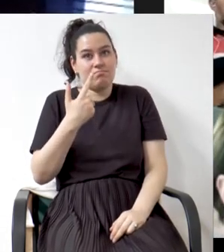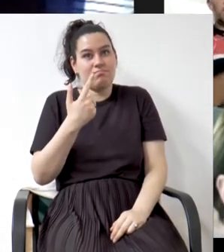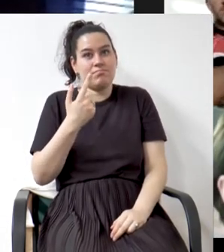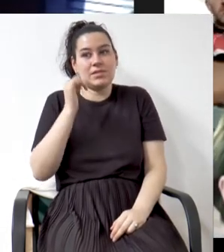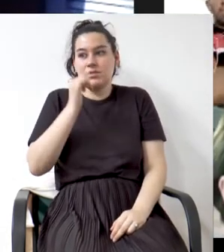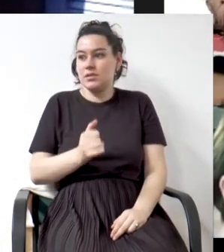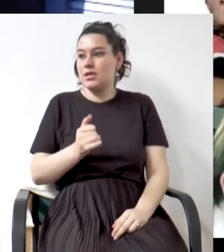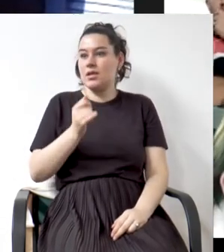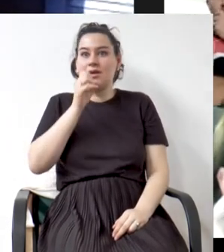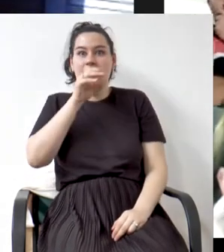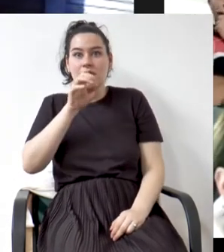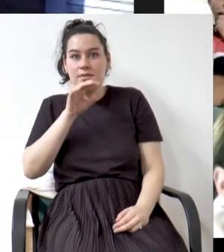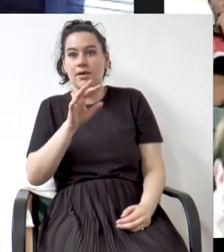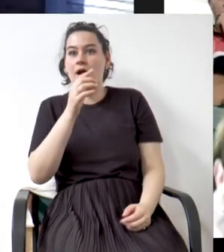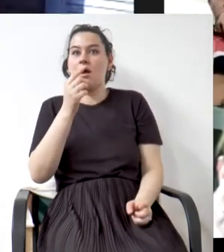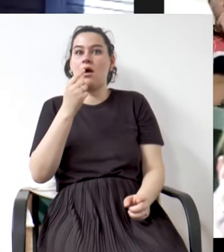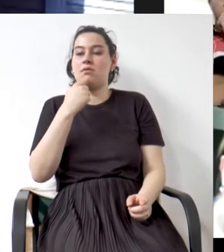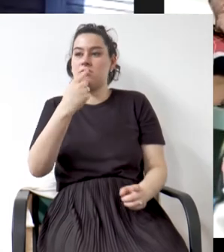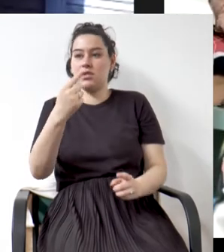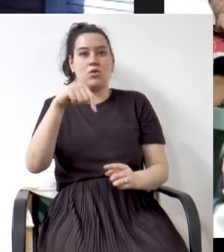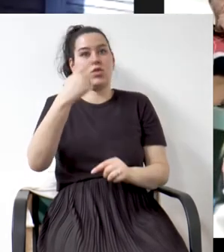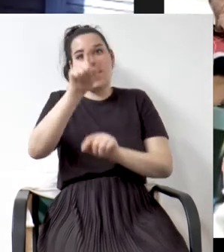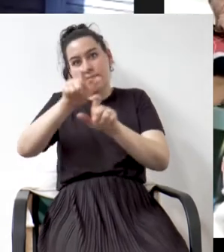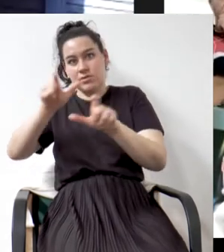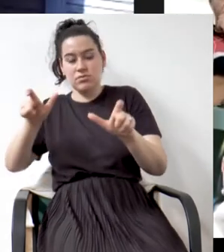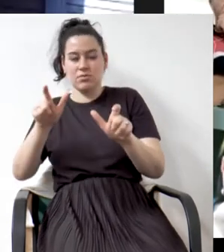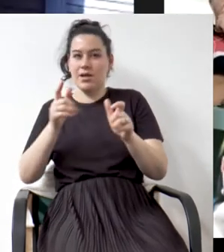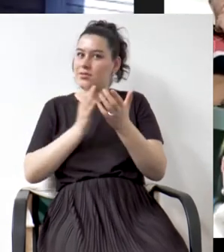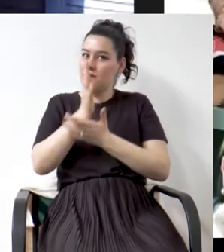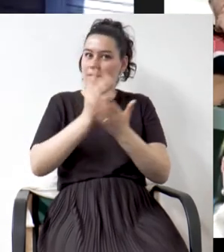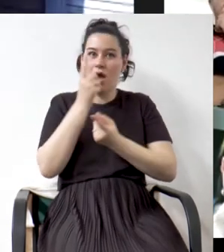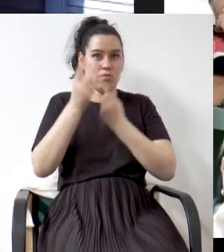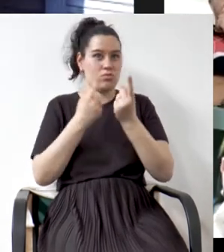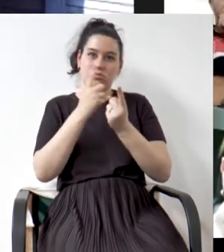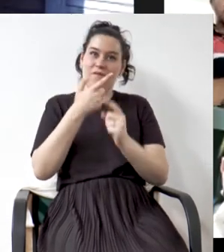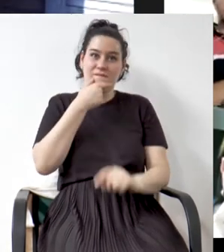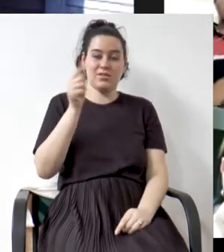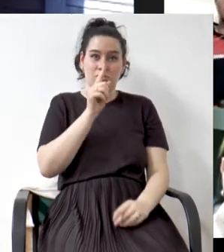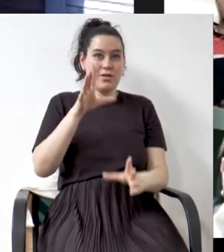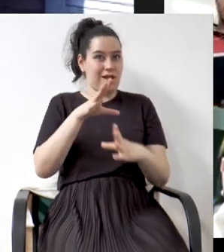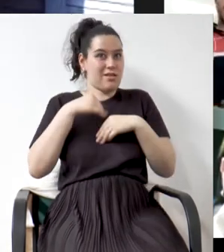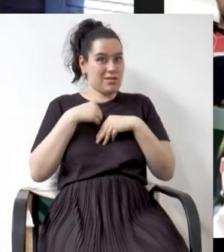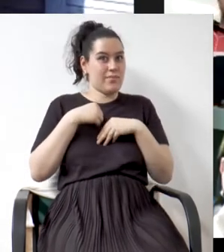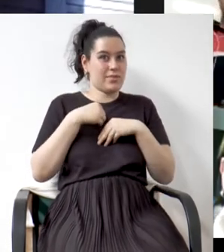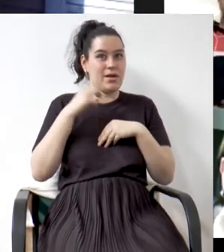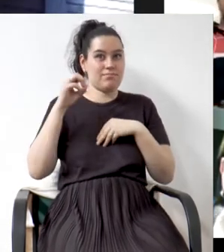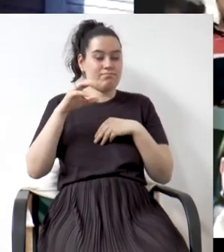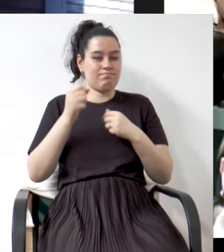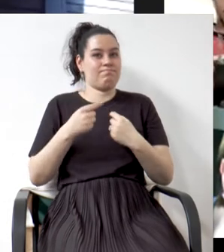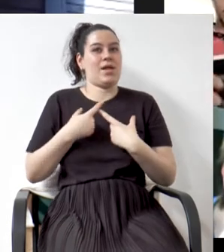las críticas y comentarios ajenas, que eso no siempre es fácil, y habla de una cierta